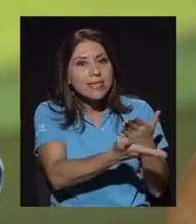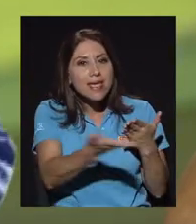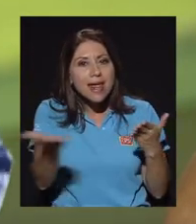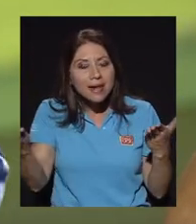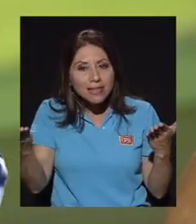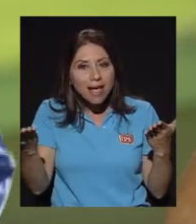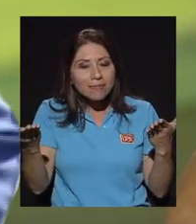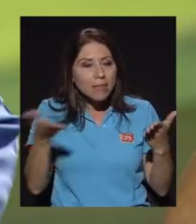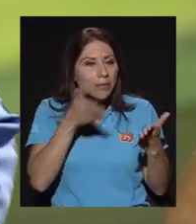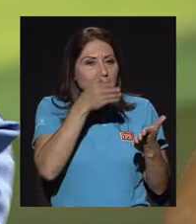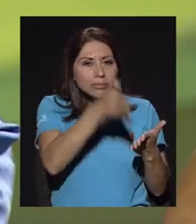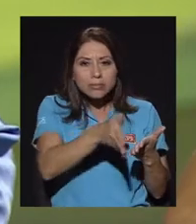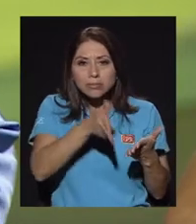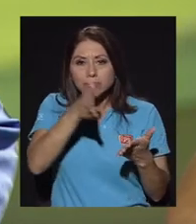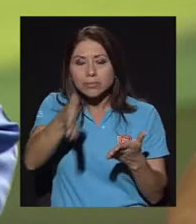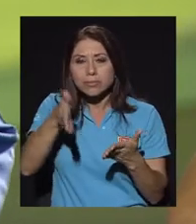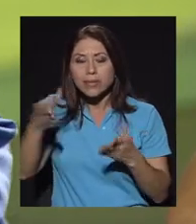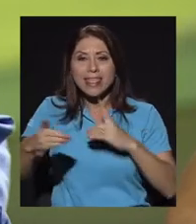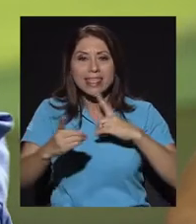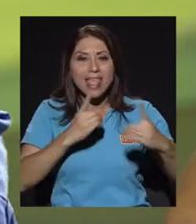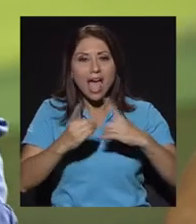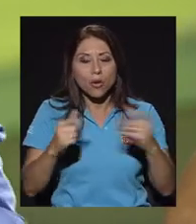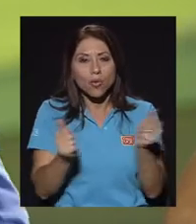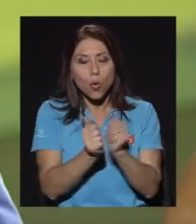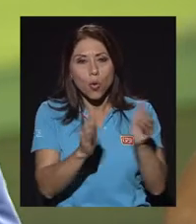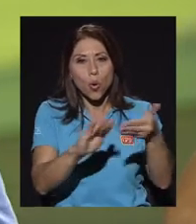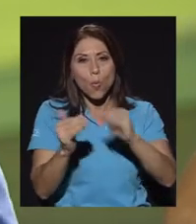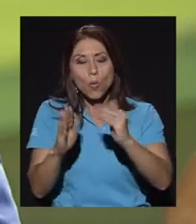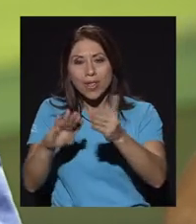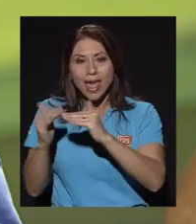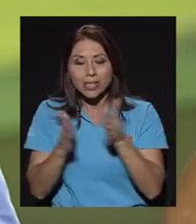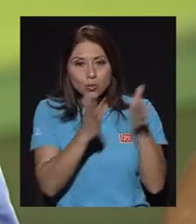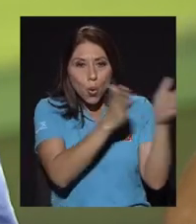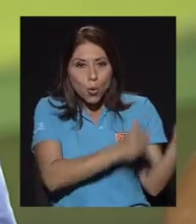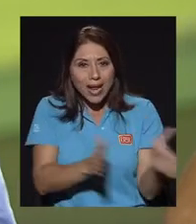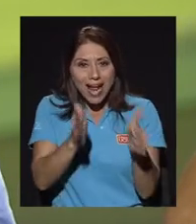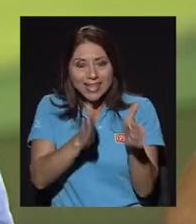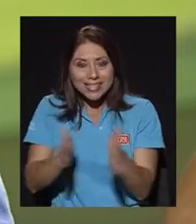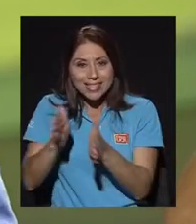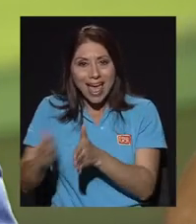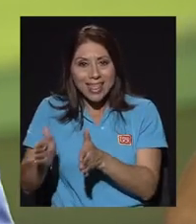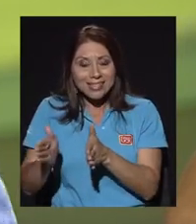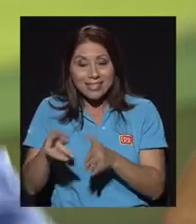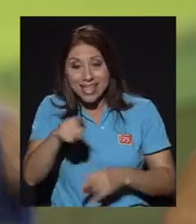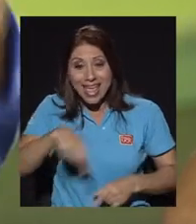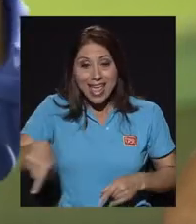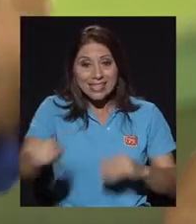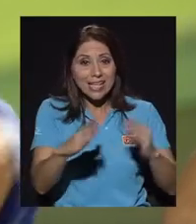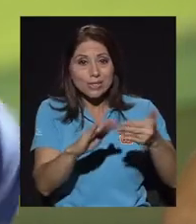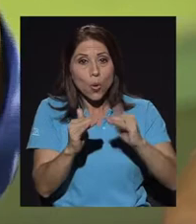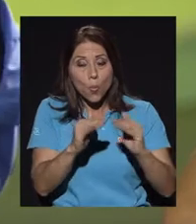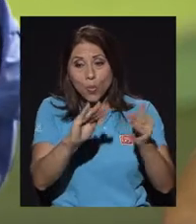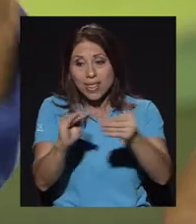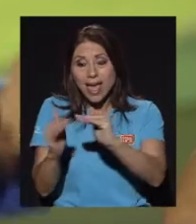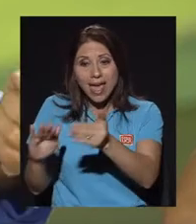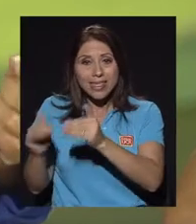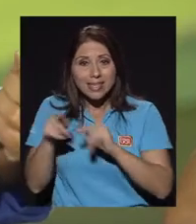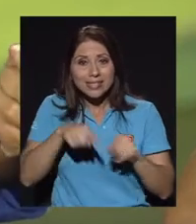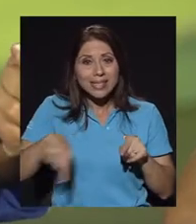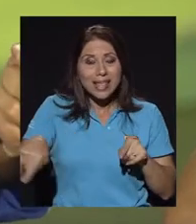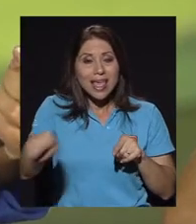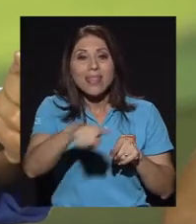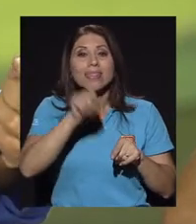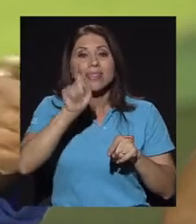con las comunidades organizadas, las cuales deberán asumir en medida